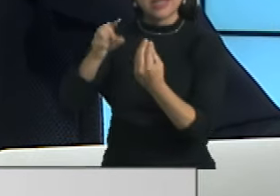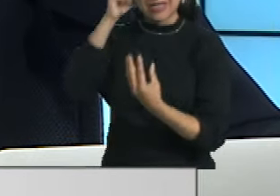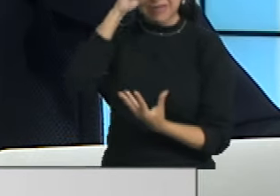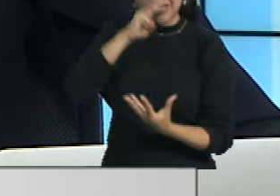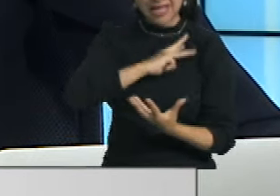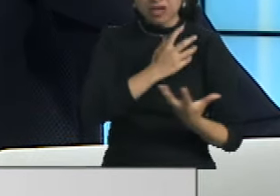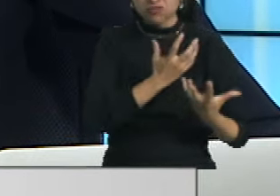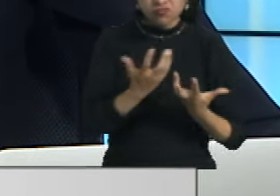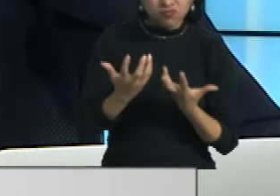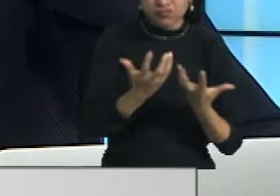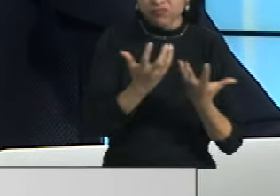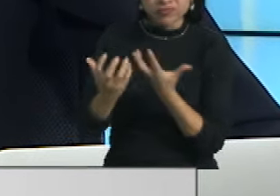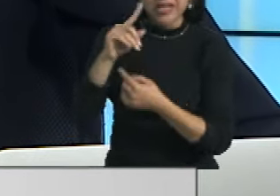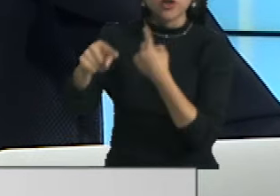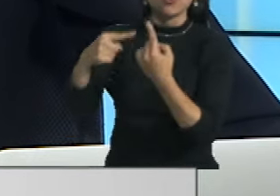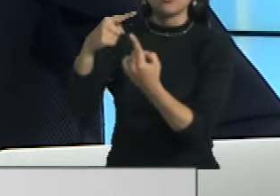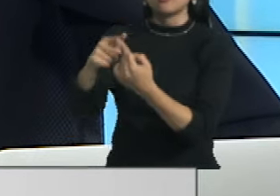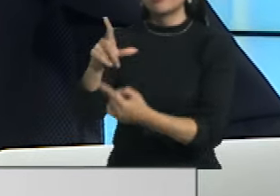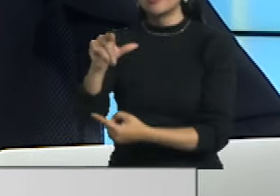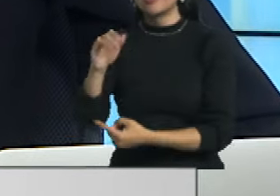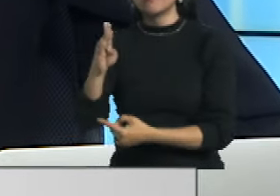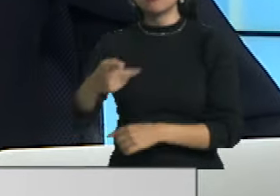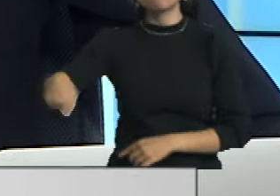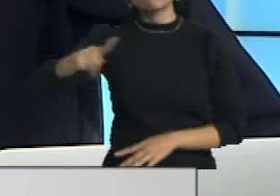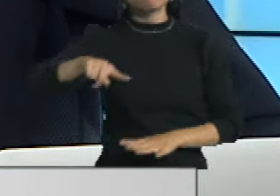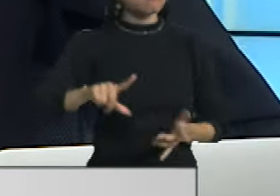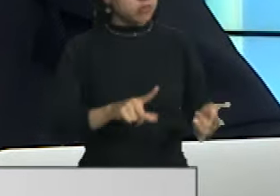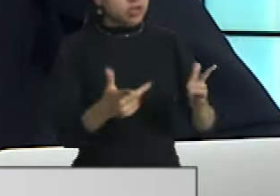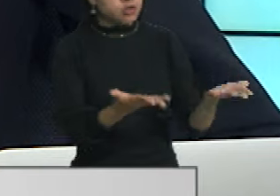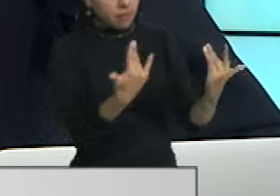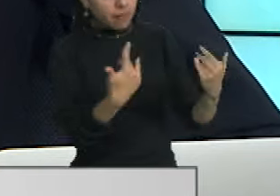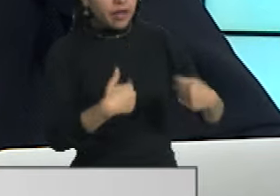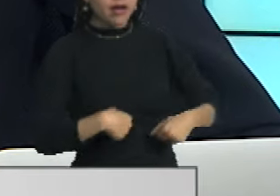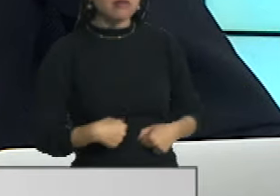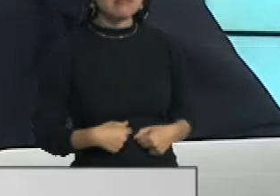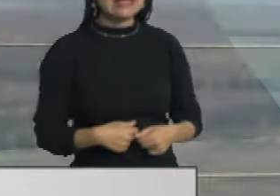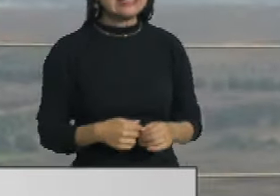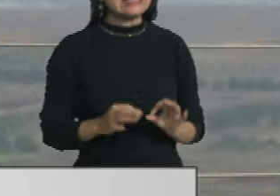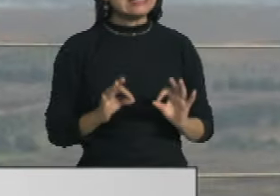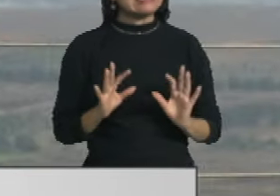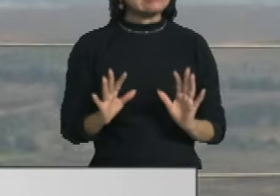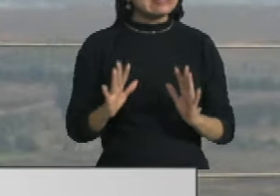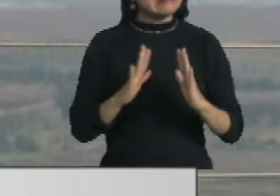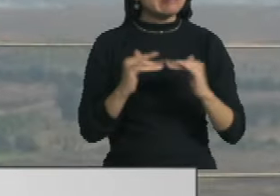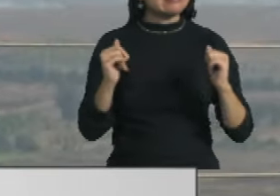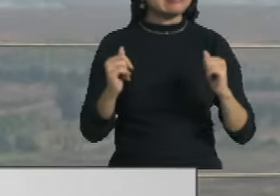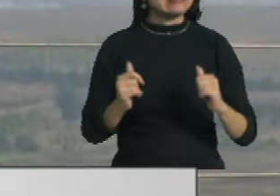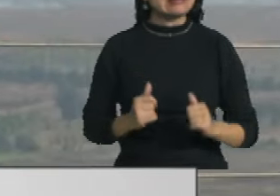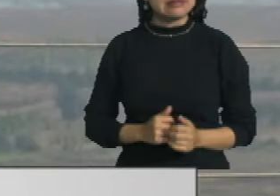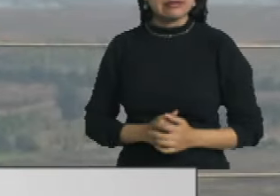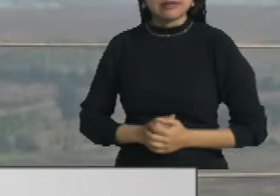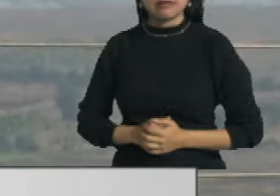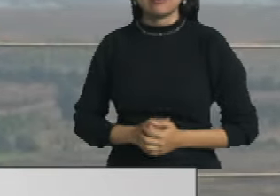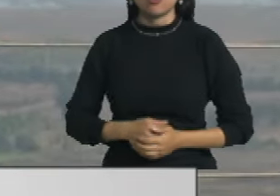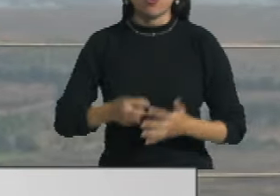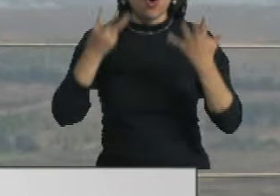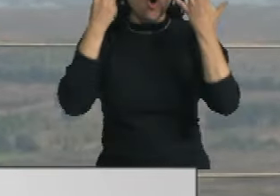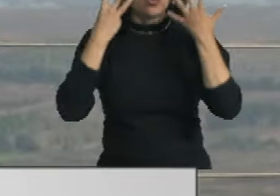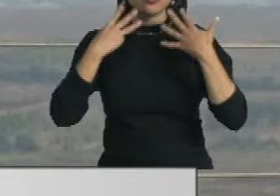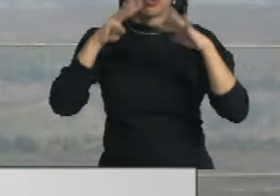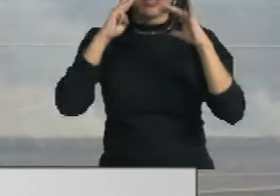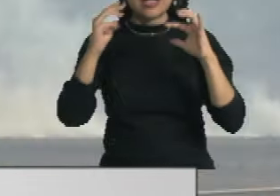Entre tanto, Hezbollah dijo estar preparado para cualquier invasión terrestre israelí. En su octavo día de bombardeos al Líbano,